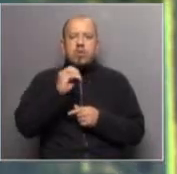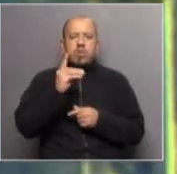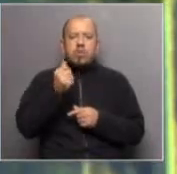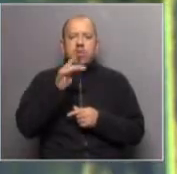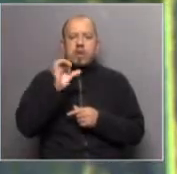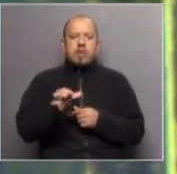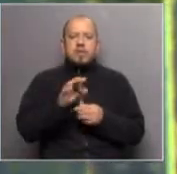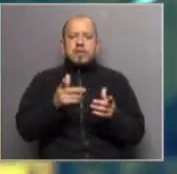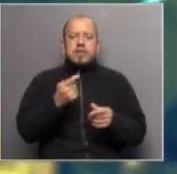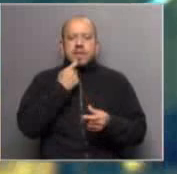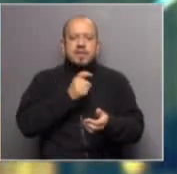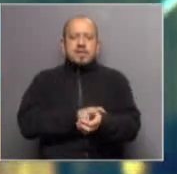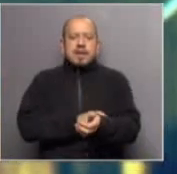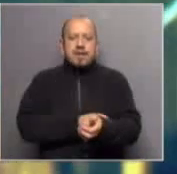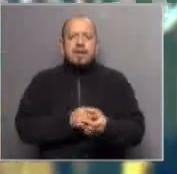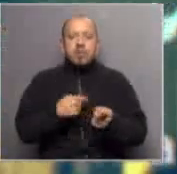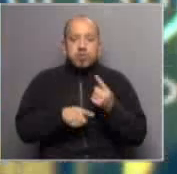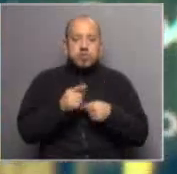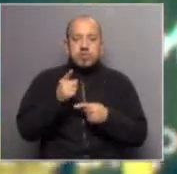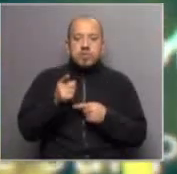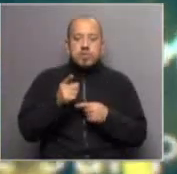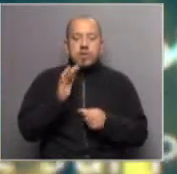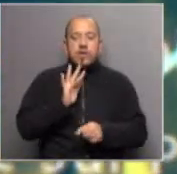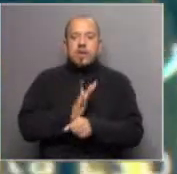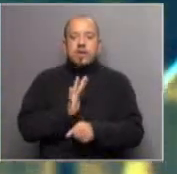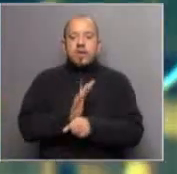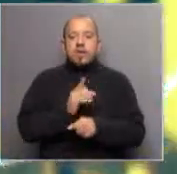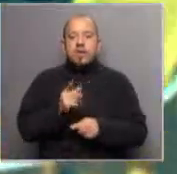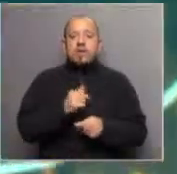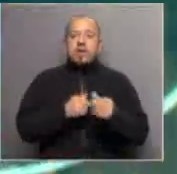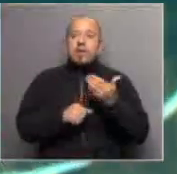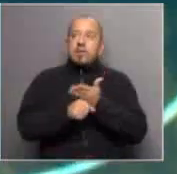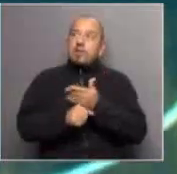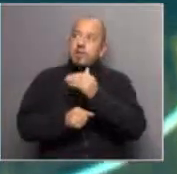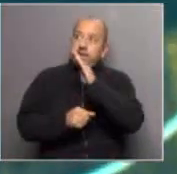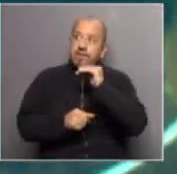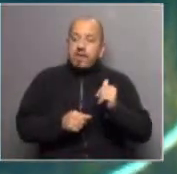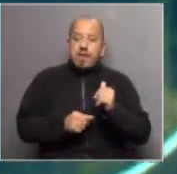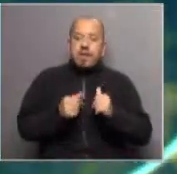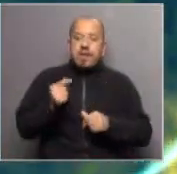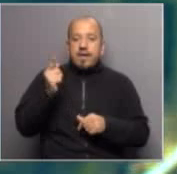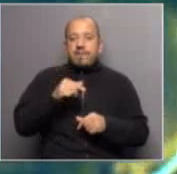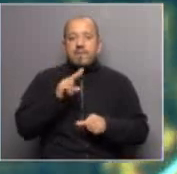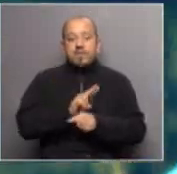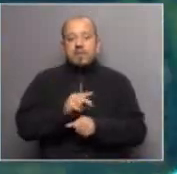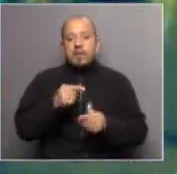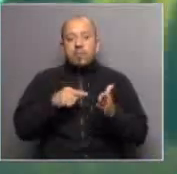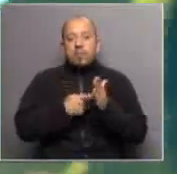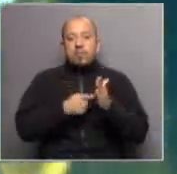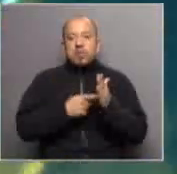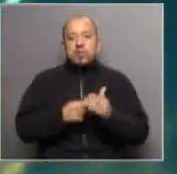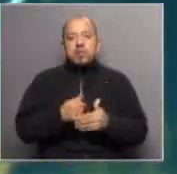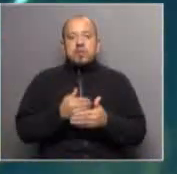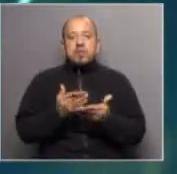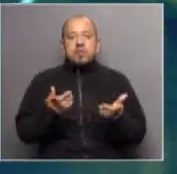muchísimo, muchísimo éxito. Entonces la actriz y directora Lola Membrives le pide que venga a Buenos Aires para